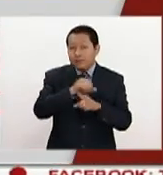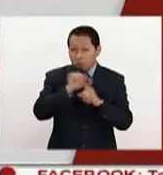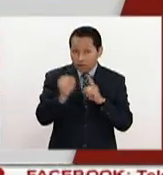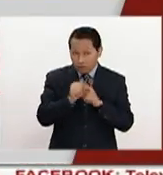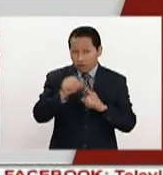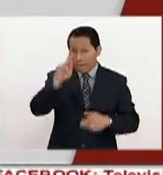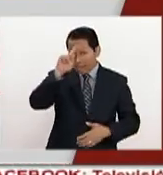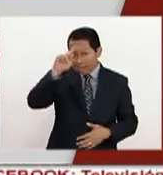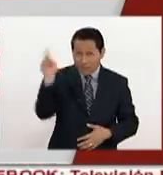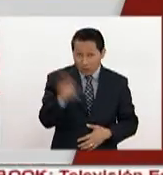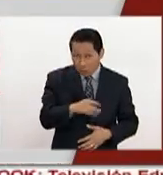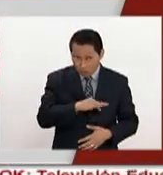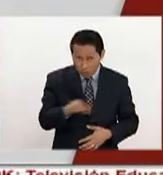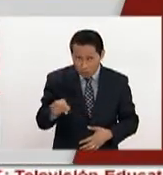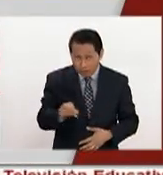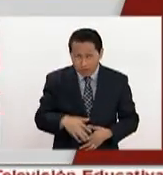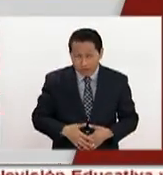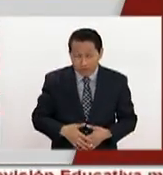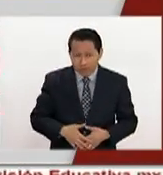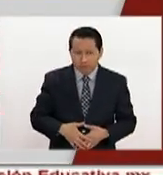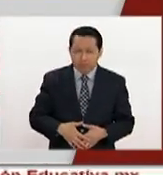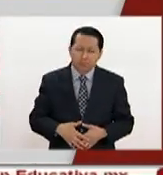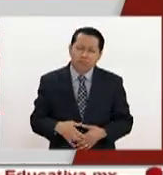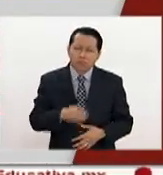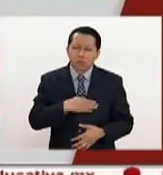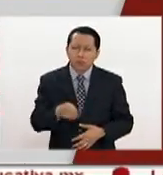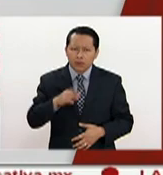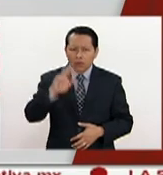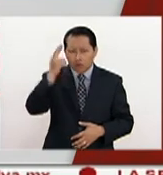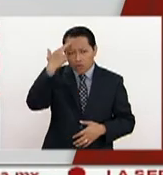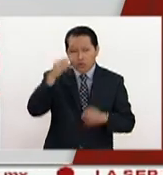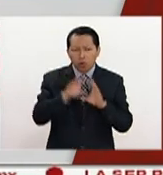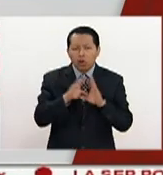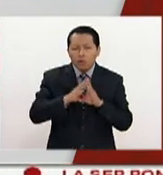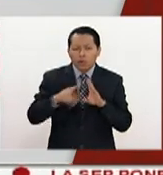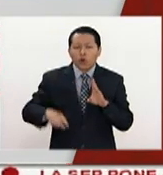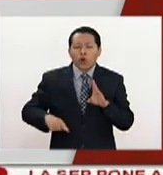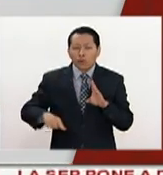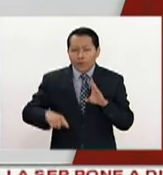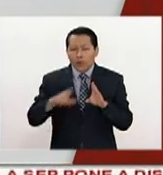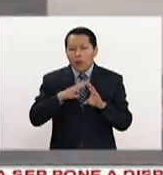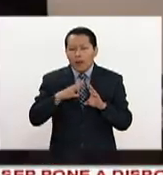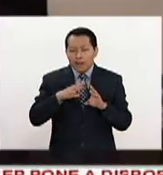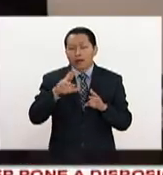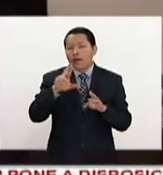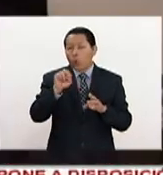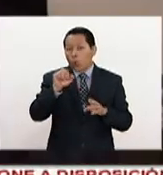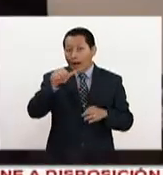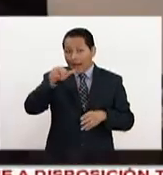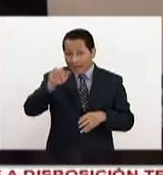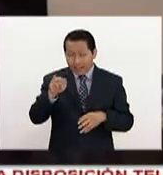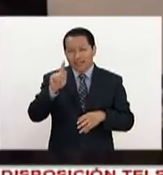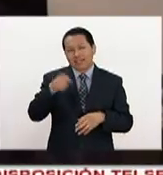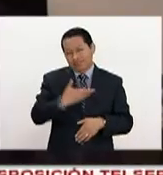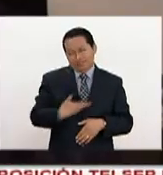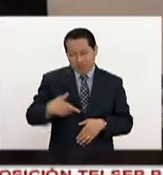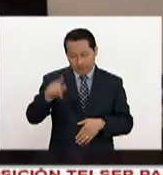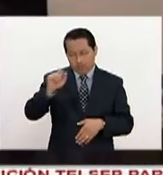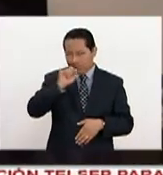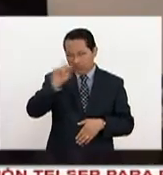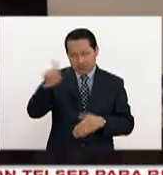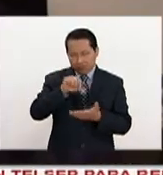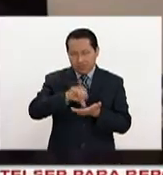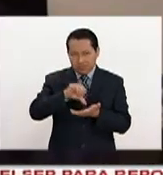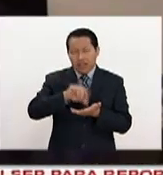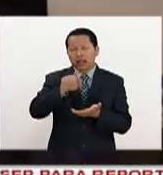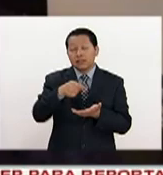podría empeorar? Bueno, hay que recordar que el gobierno de Rouhani es un gobierno